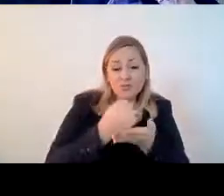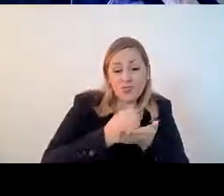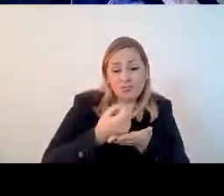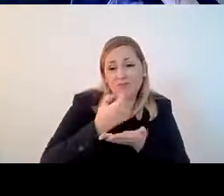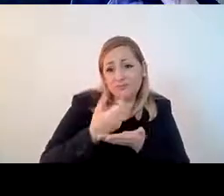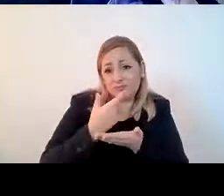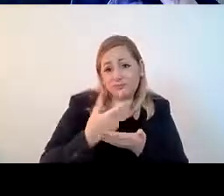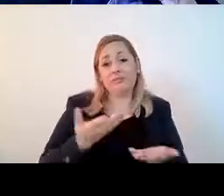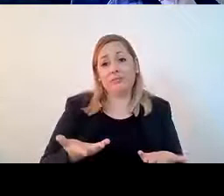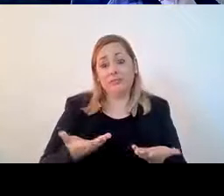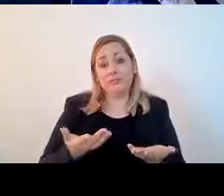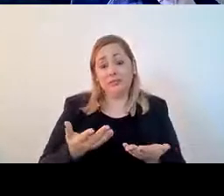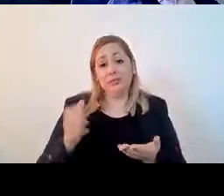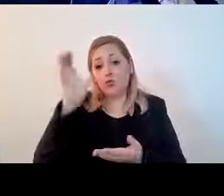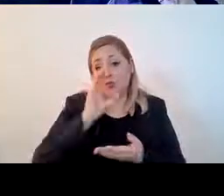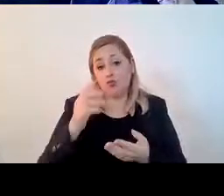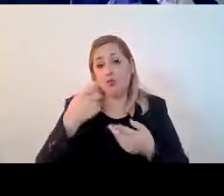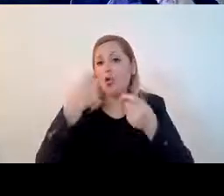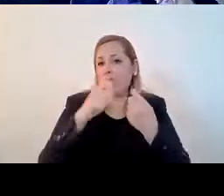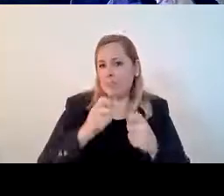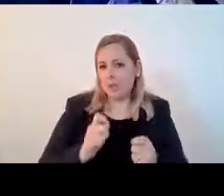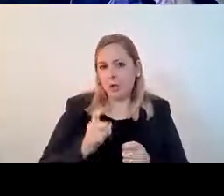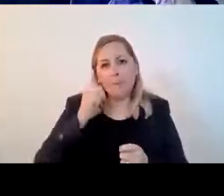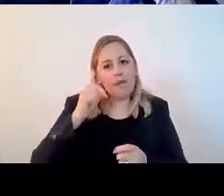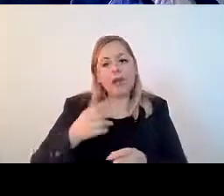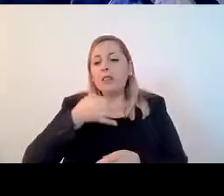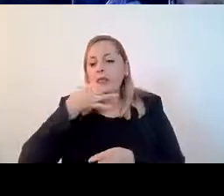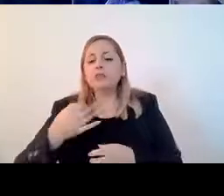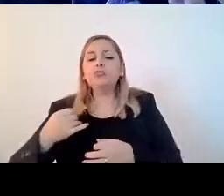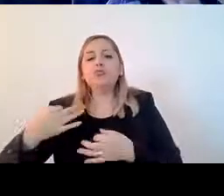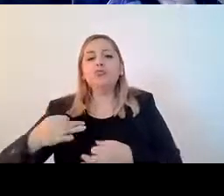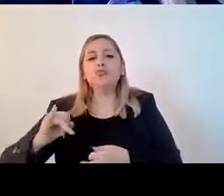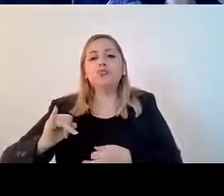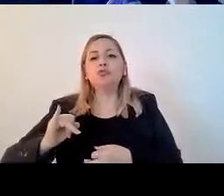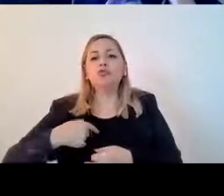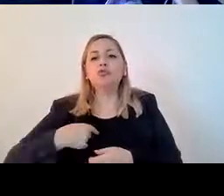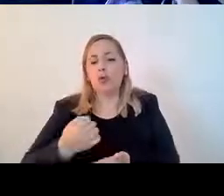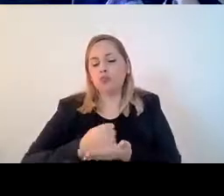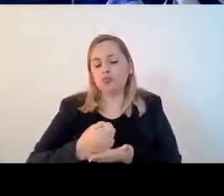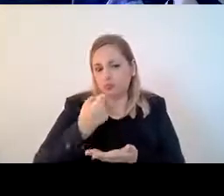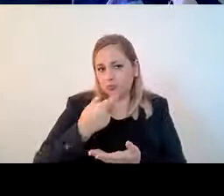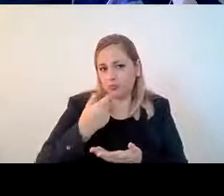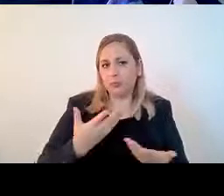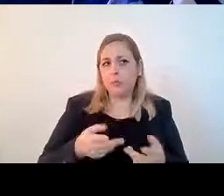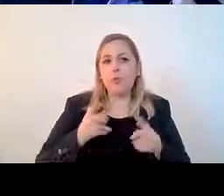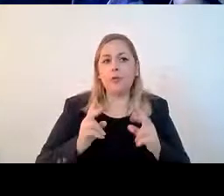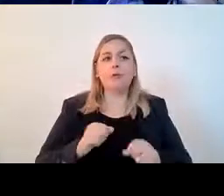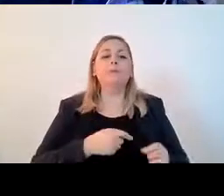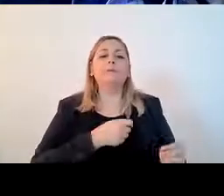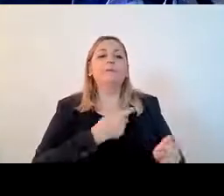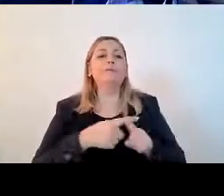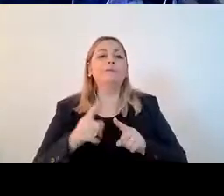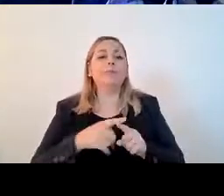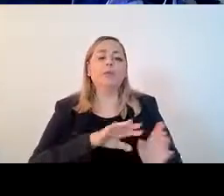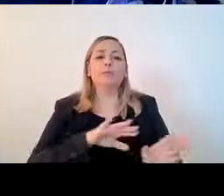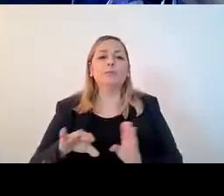que están buscando un diagnóstico para justificar su uso. La que sigue, las clasificaciones ustedes